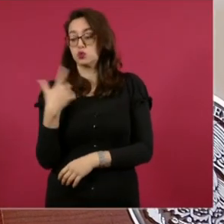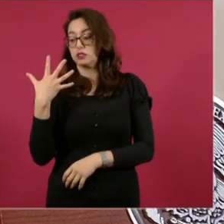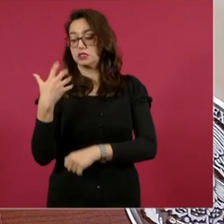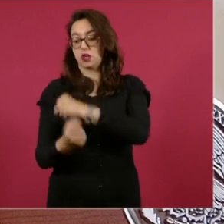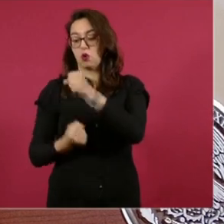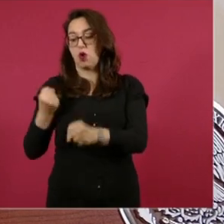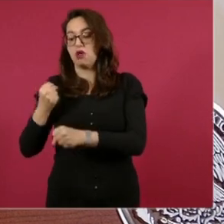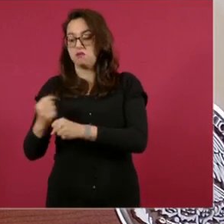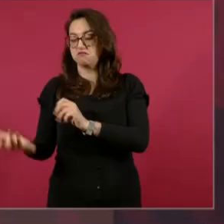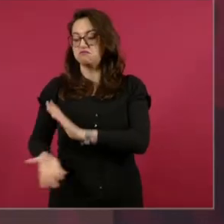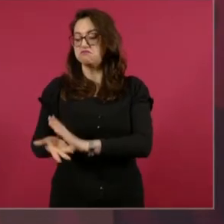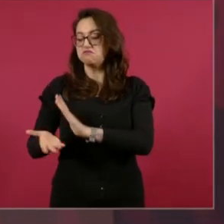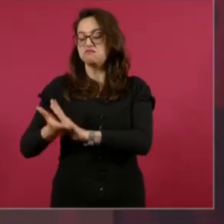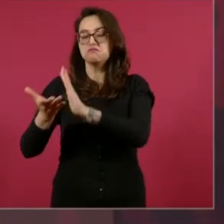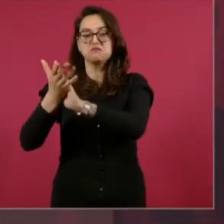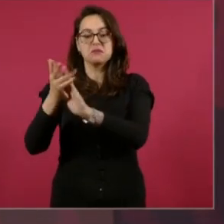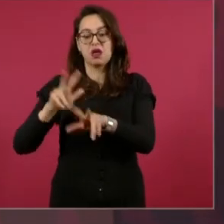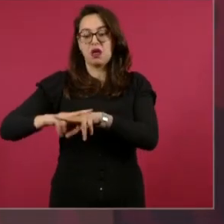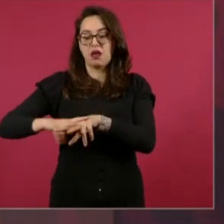3,000 kilómetros